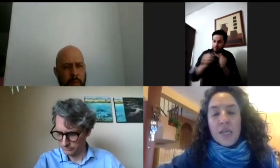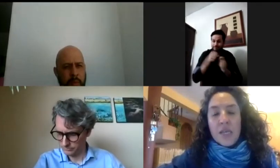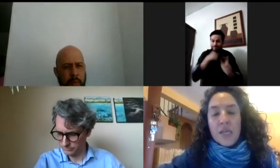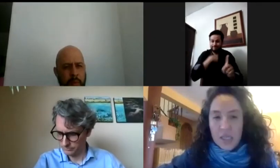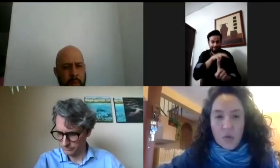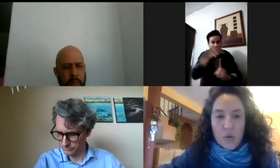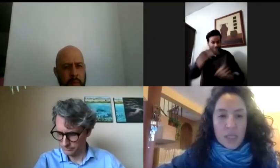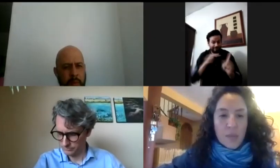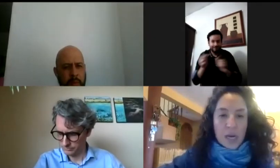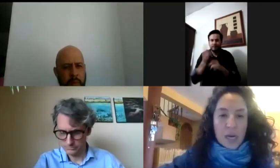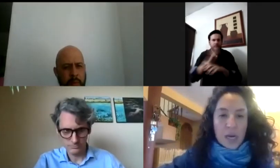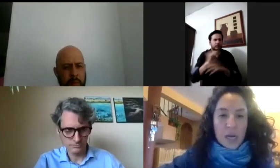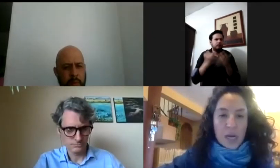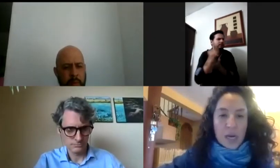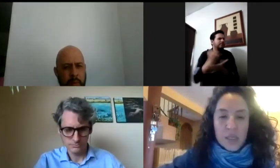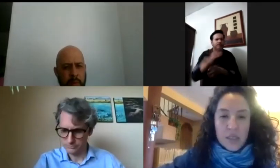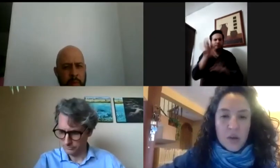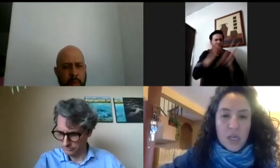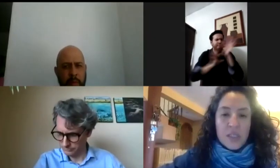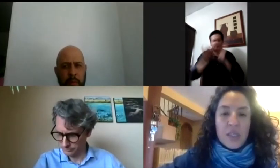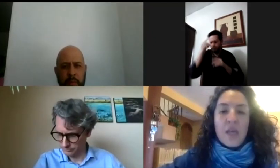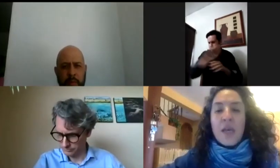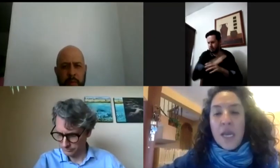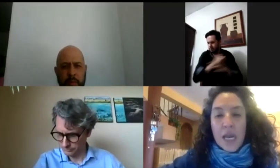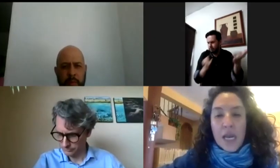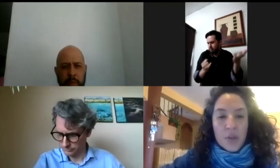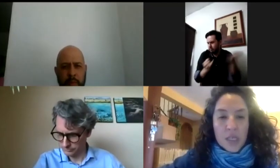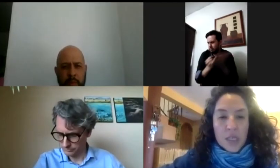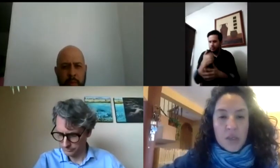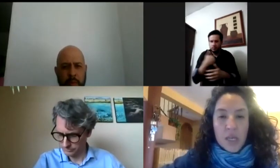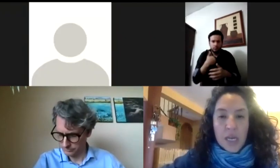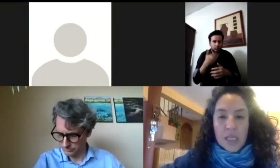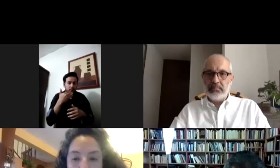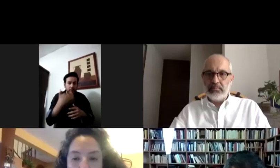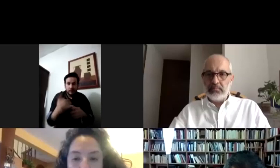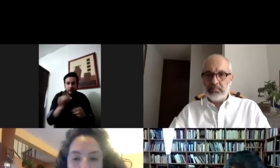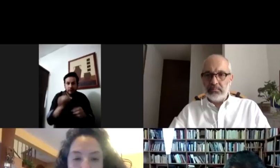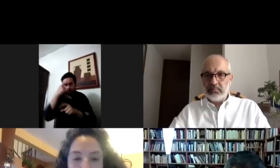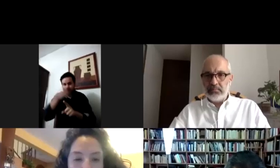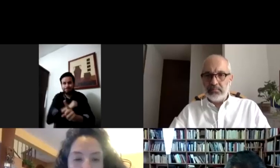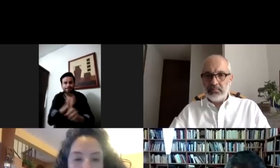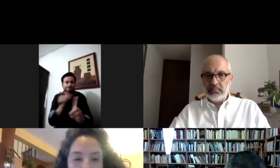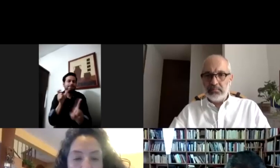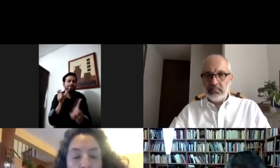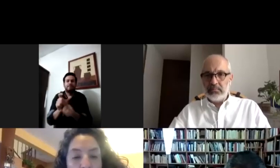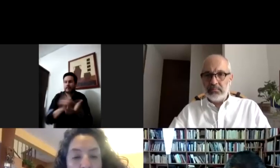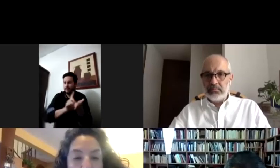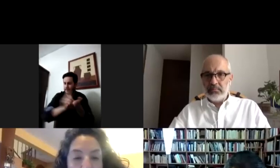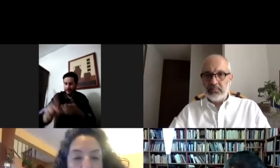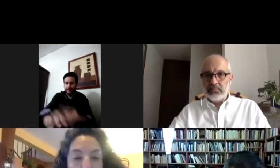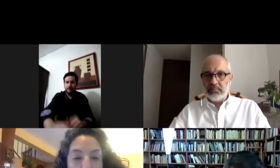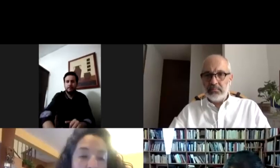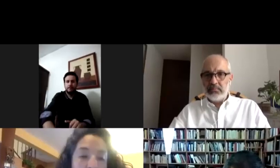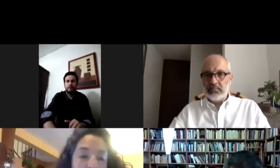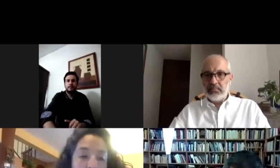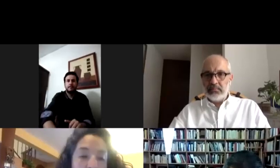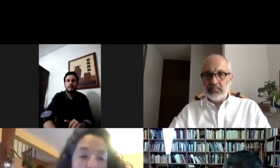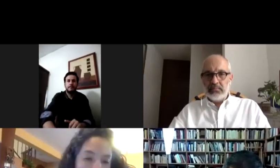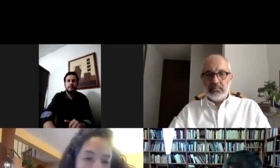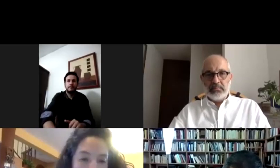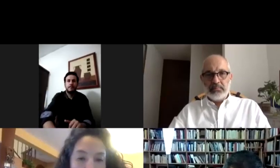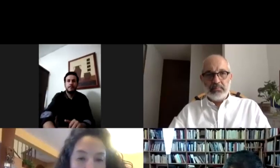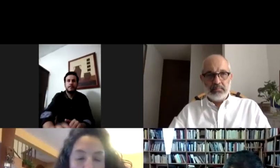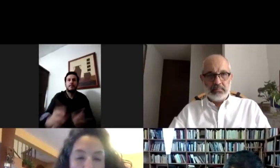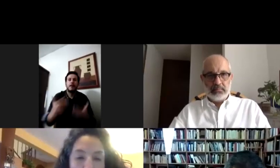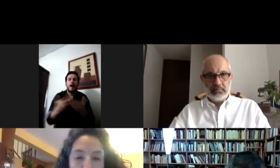sean tomadas en cuenta para la toma de decisiones en la protección y garantía de sus derechos. Entonces, el testimonio que